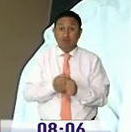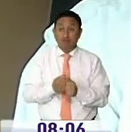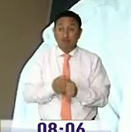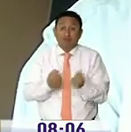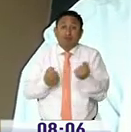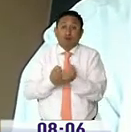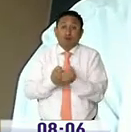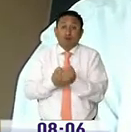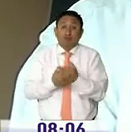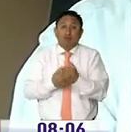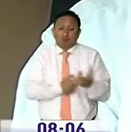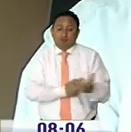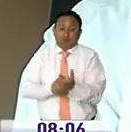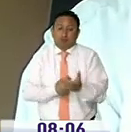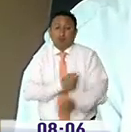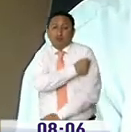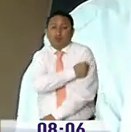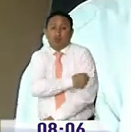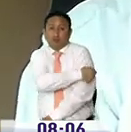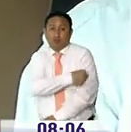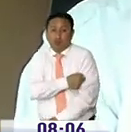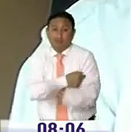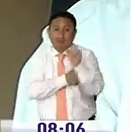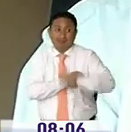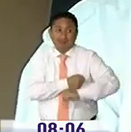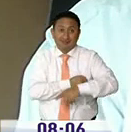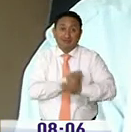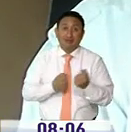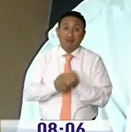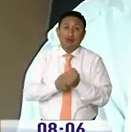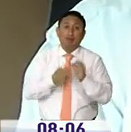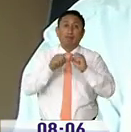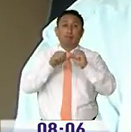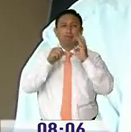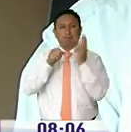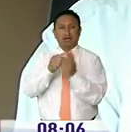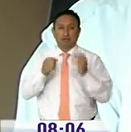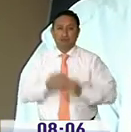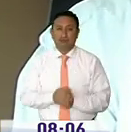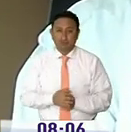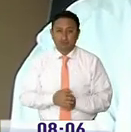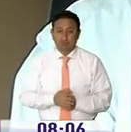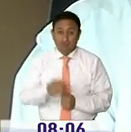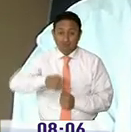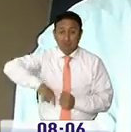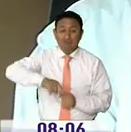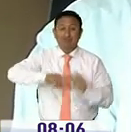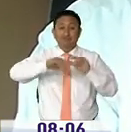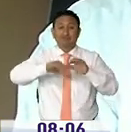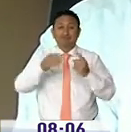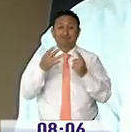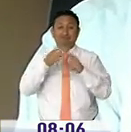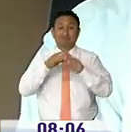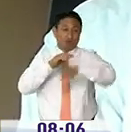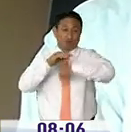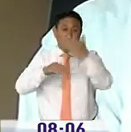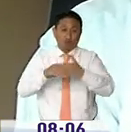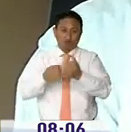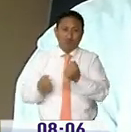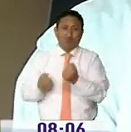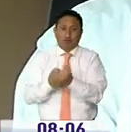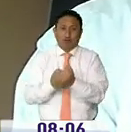de bomberos, tenemos apoyo de Cruz Roja, tenemos apoyo del MIES, de la Secretaría de Inclusión, todo el mundo se ha sumado